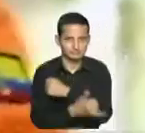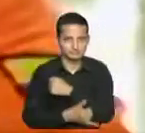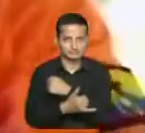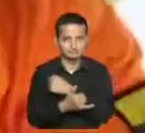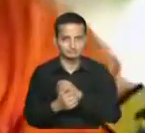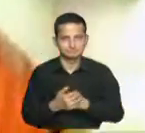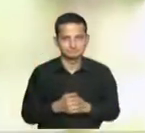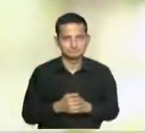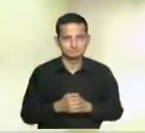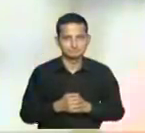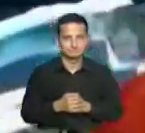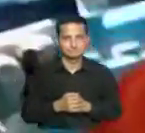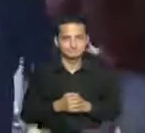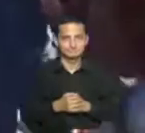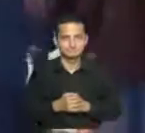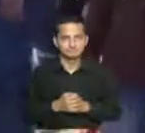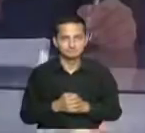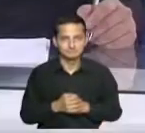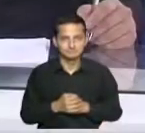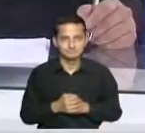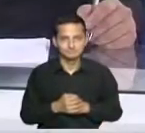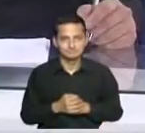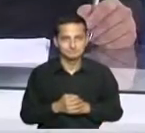Pavón, Noticiero Ciudadano.